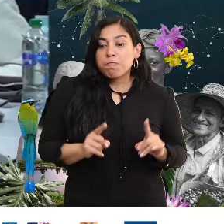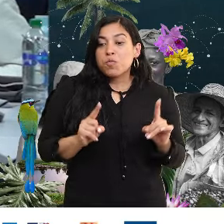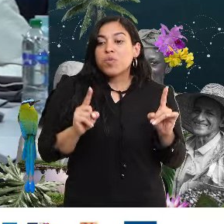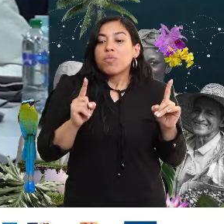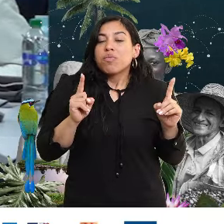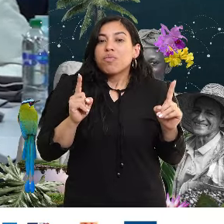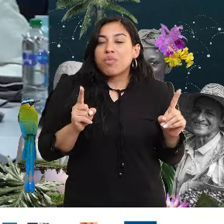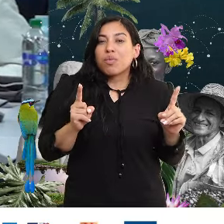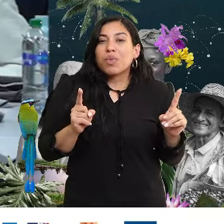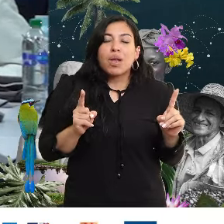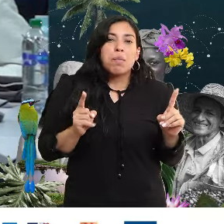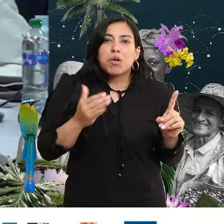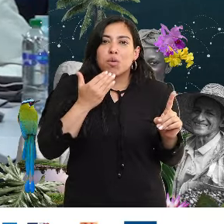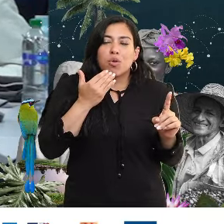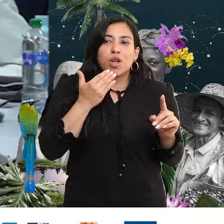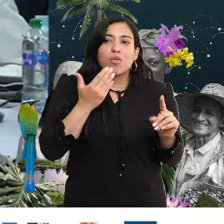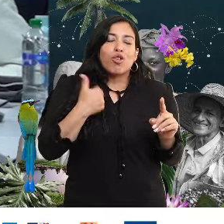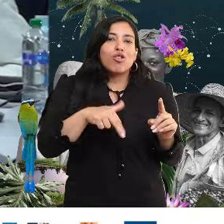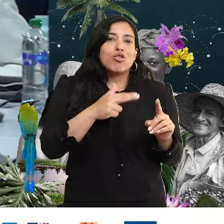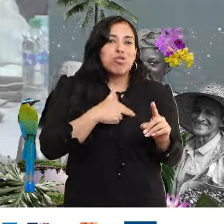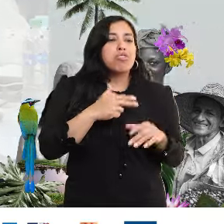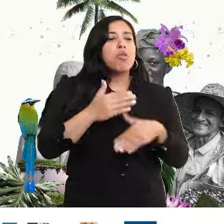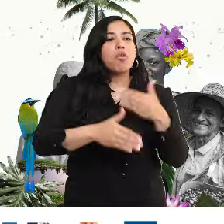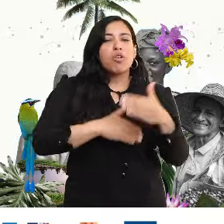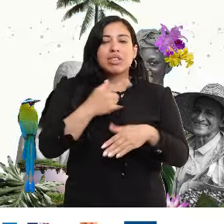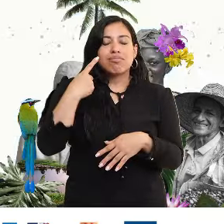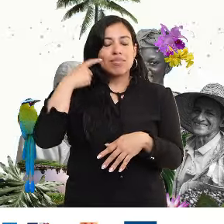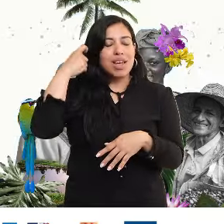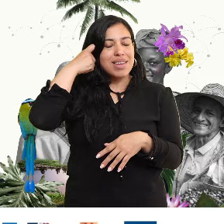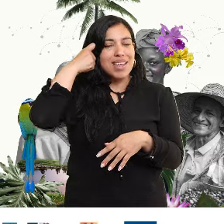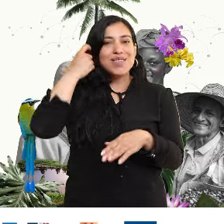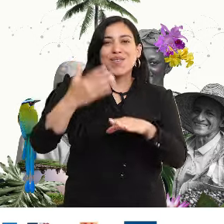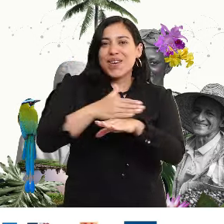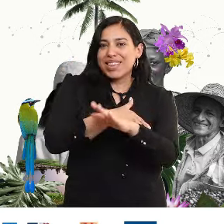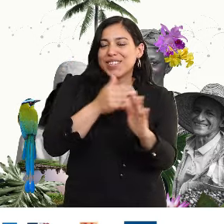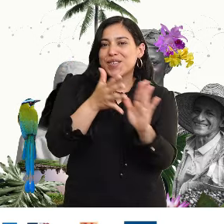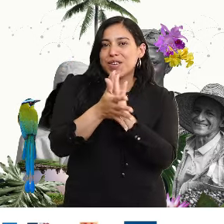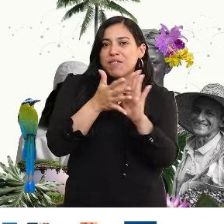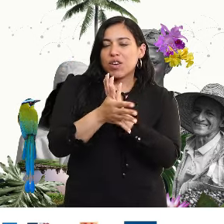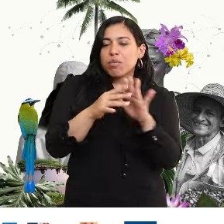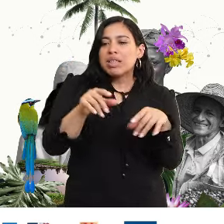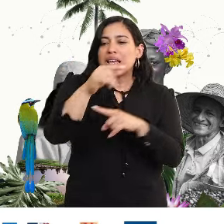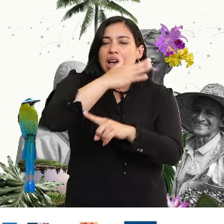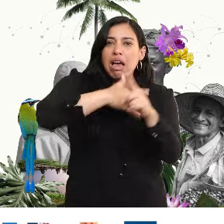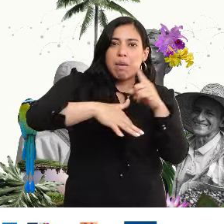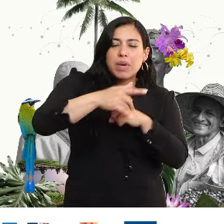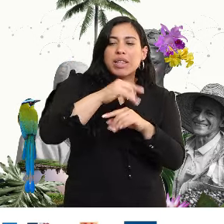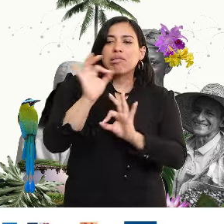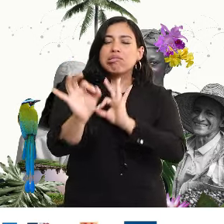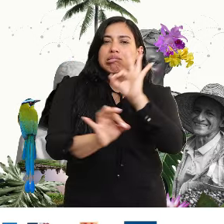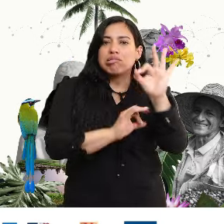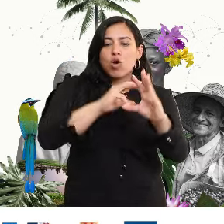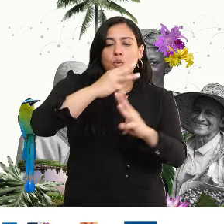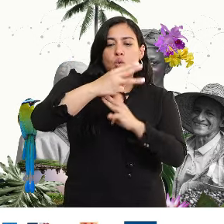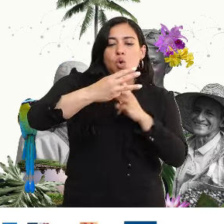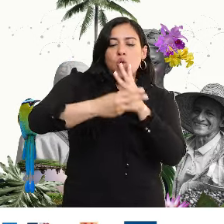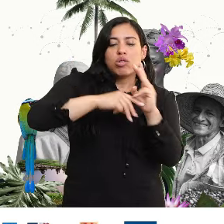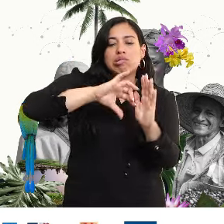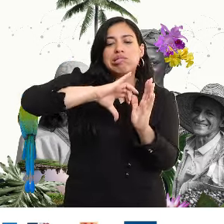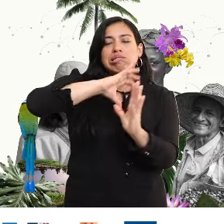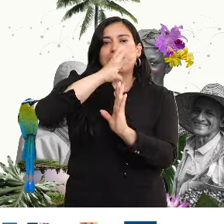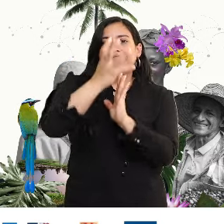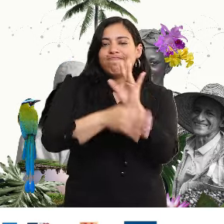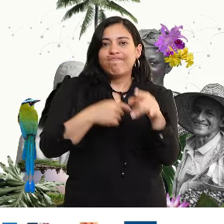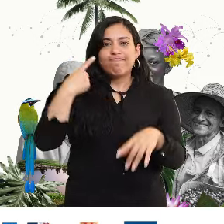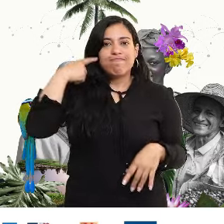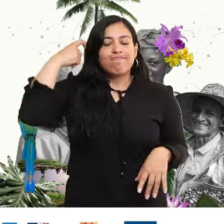contrario, creo que podemos seguir un poco con el riesgo que ya lo hemos visto en el sector ambiental y de conservación global, donde